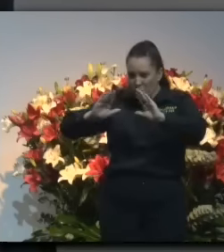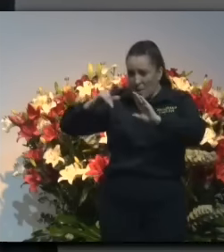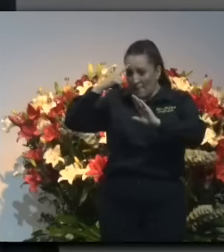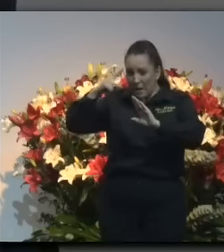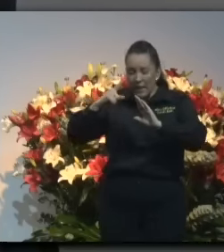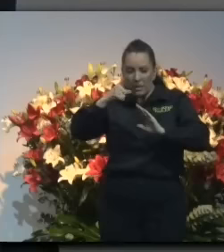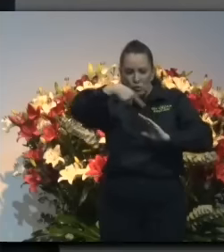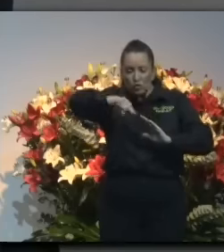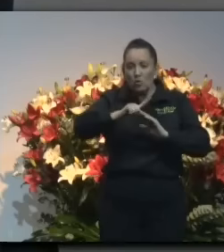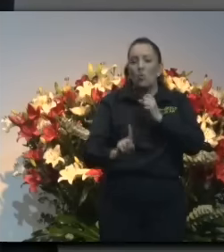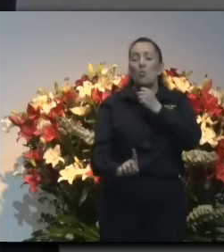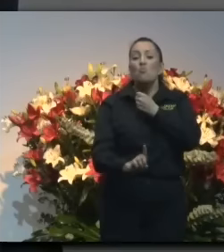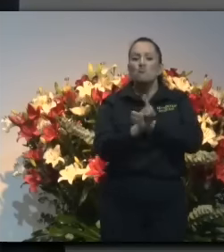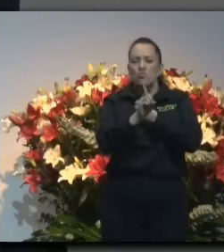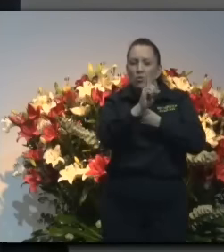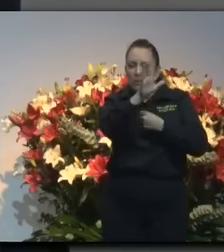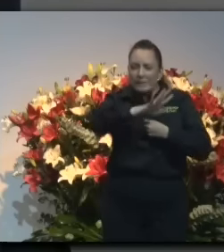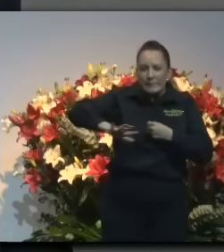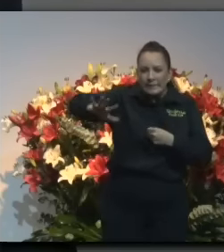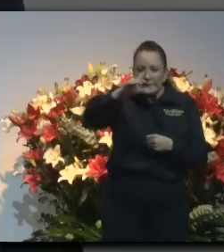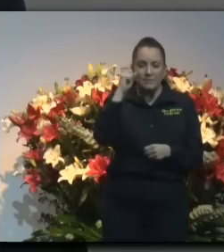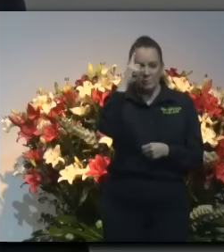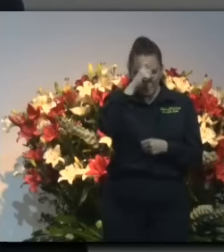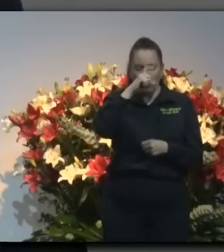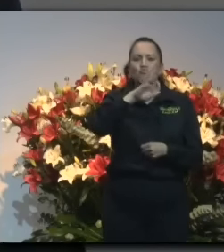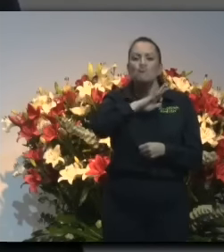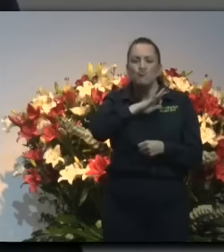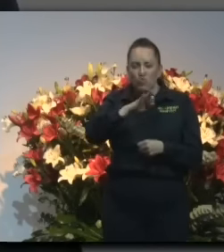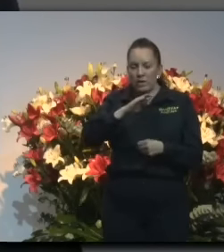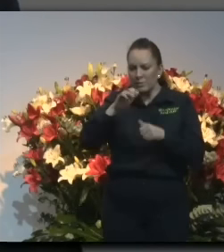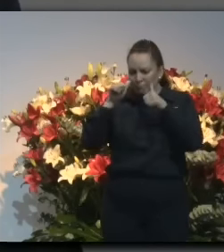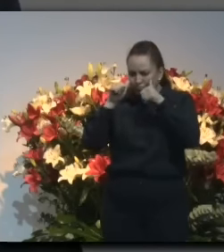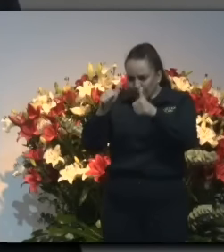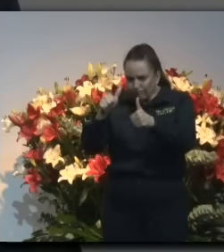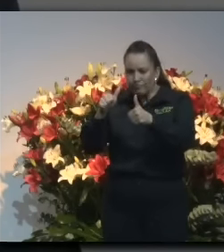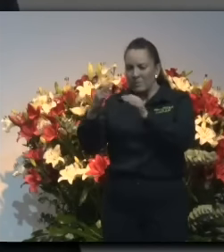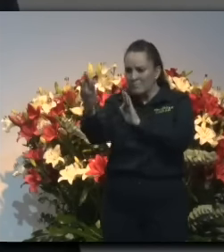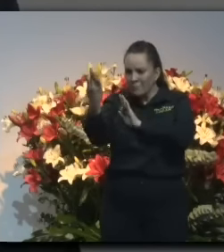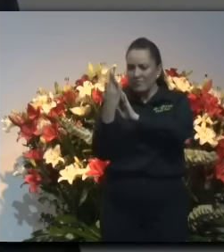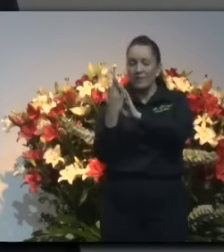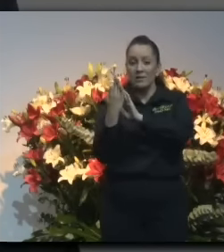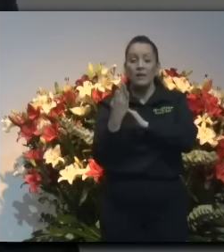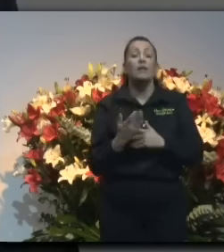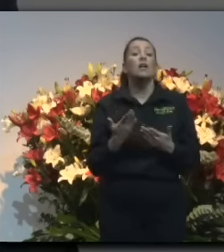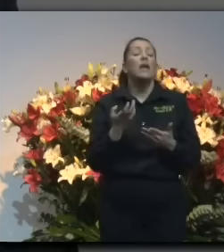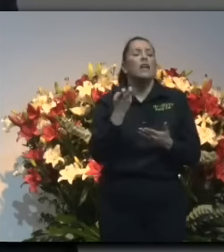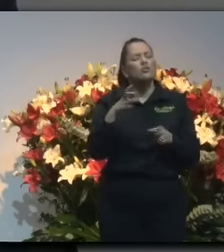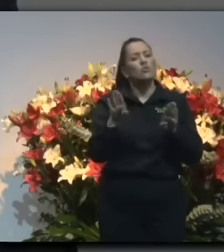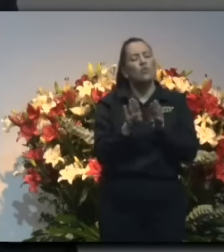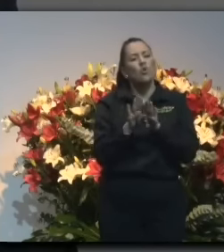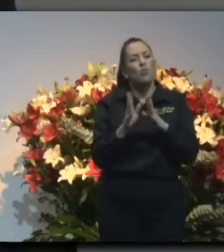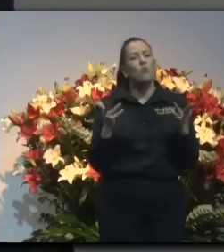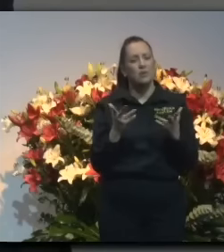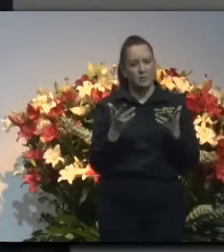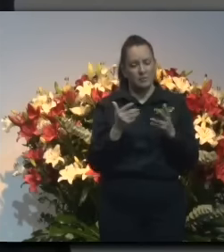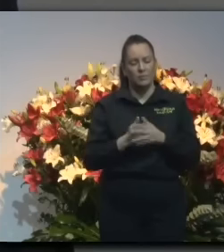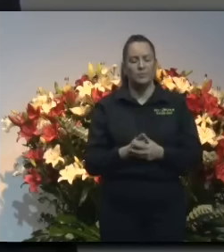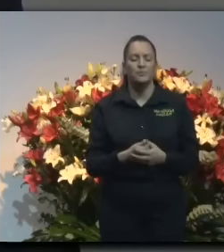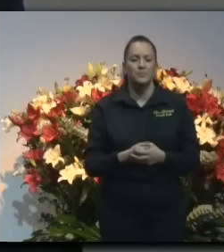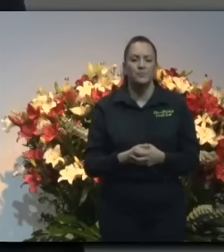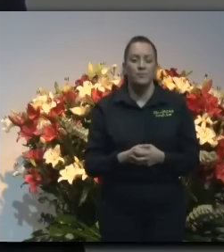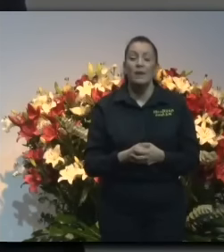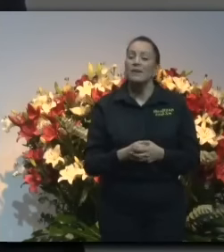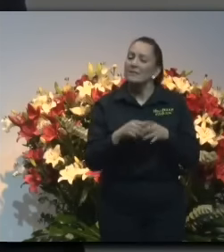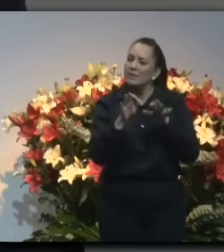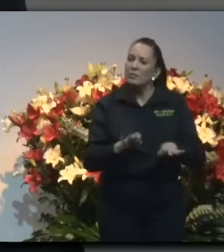problemas públicos de enorme complejidad. Nuestro punto de partida para enfrentar esos desafíos se encuentra en